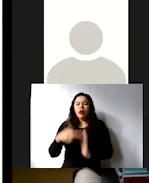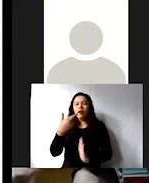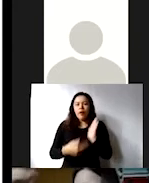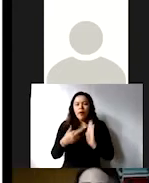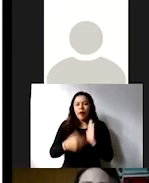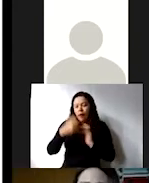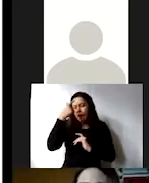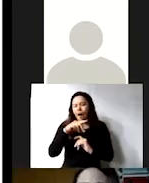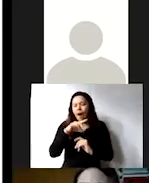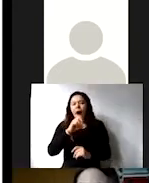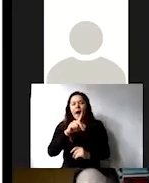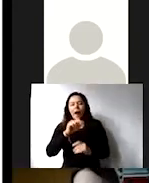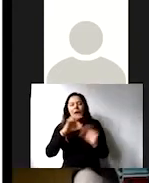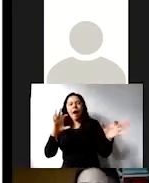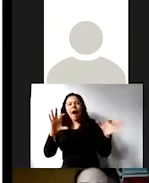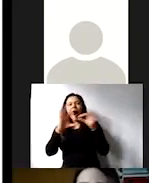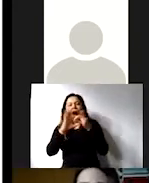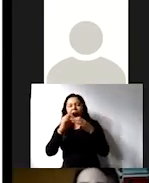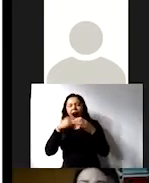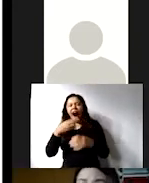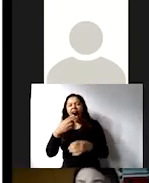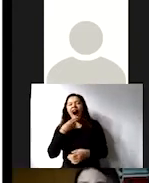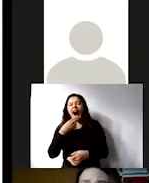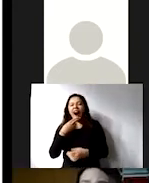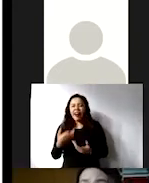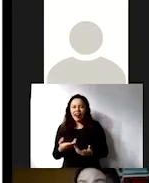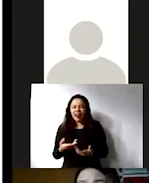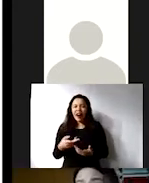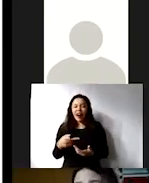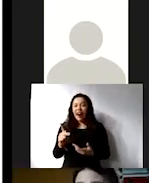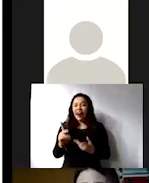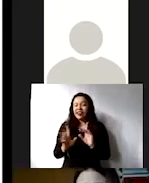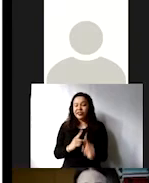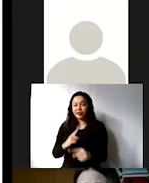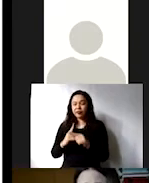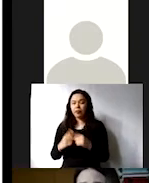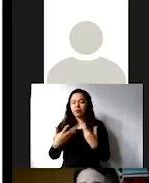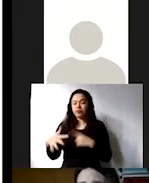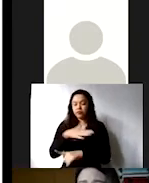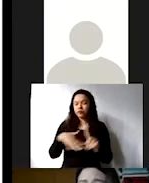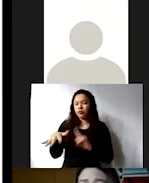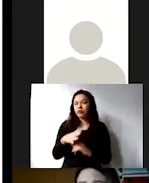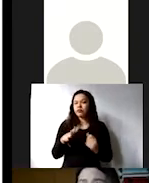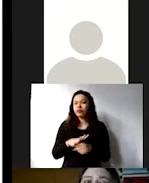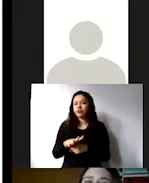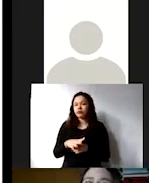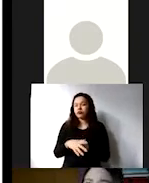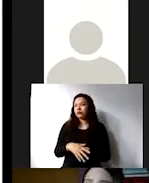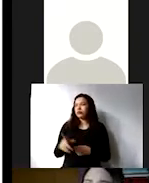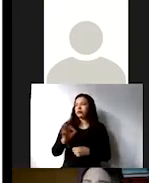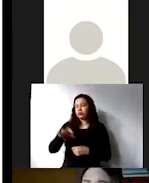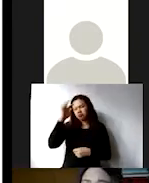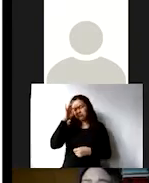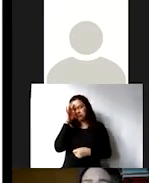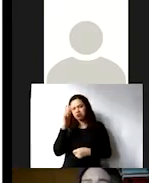cuáles ODS son los que con cuáles estoy trabajando, pero adicionalmente, y viendo el contexto, a lo mejor solo pensaba que trabajaba